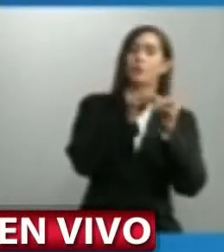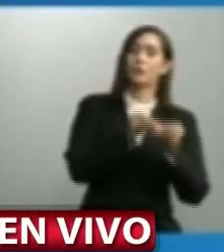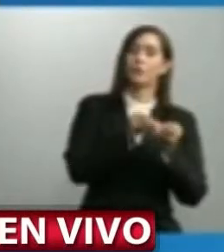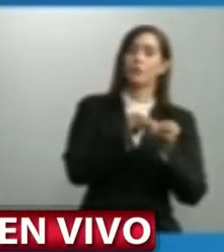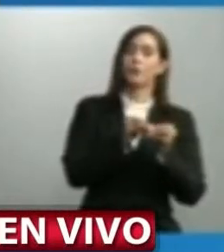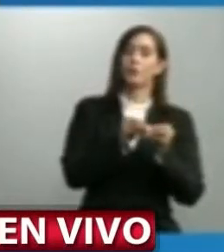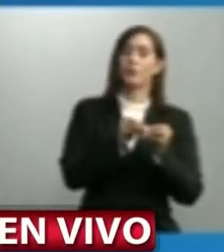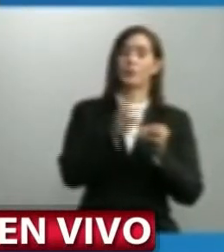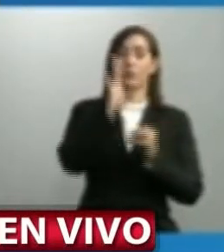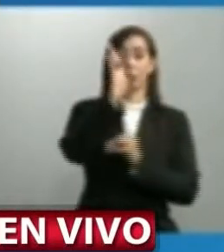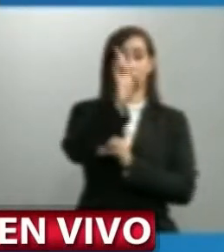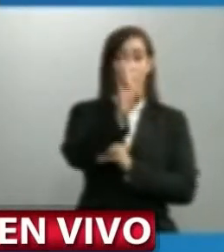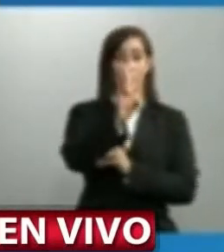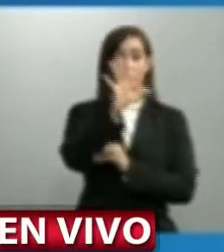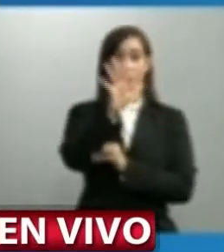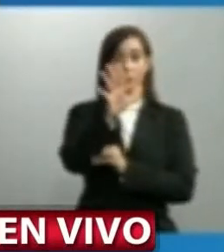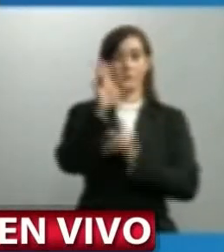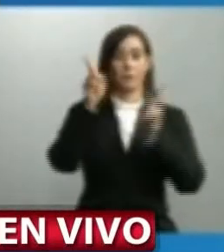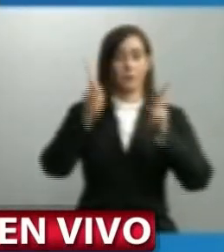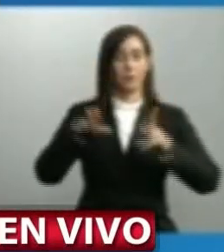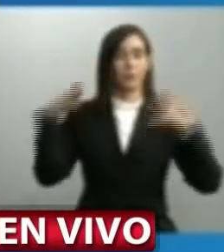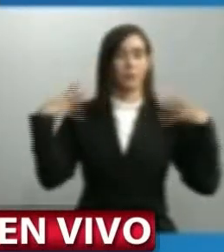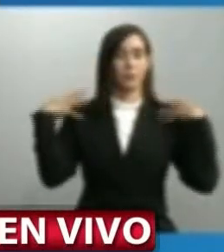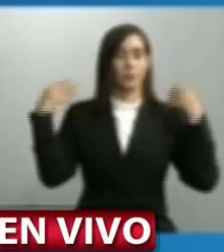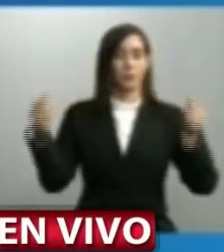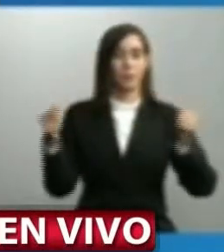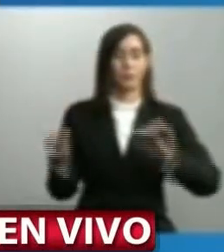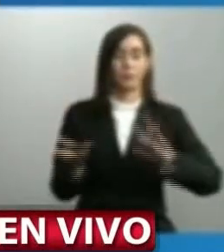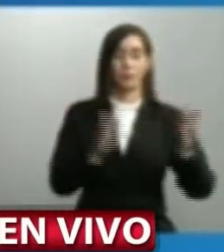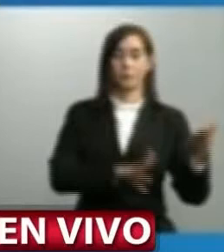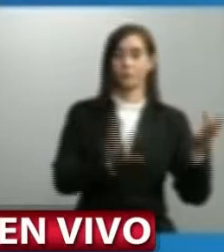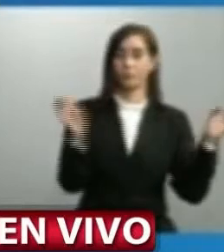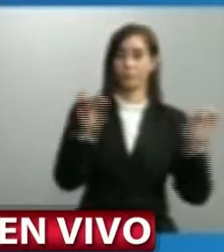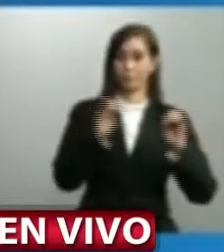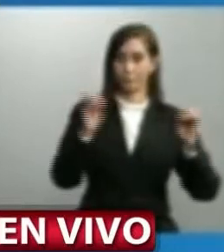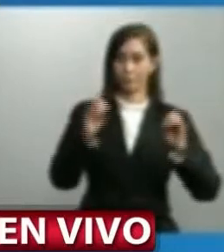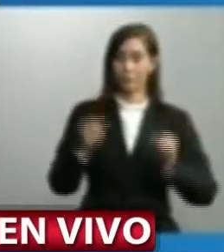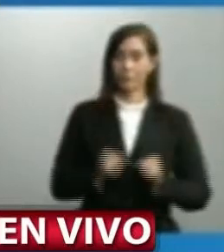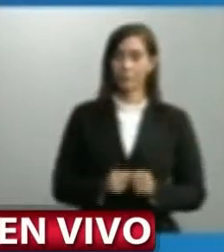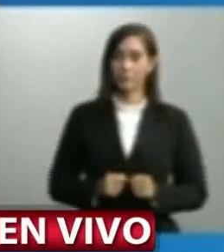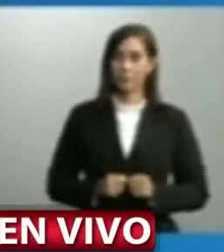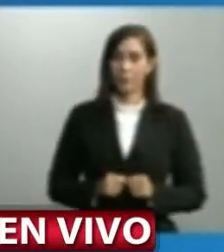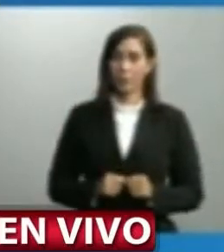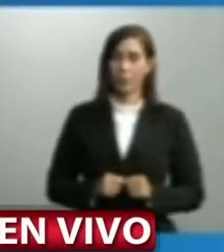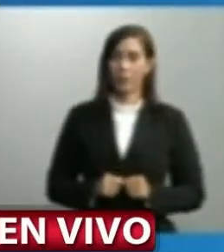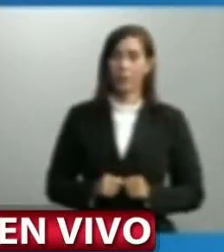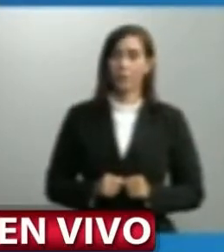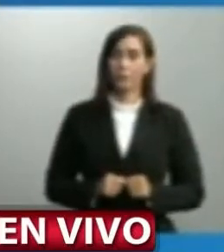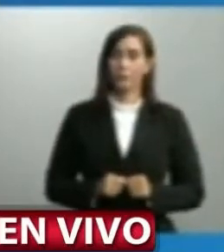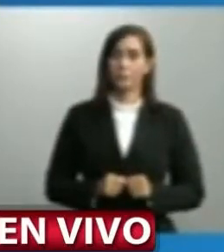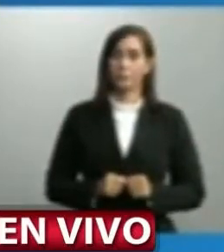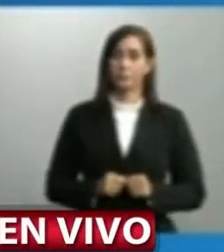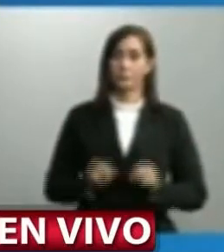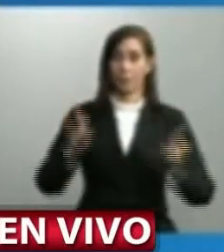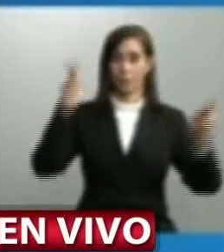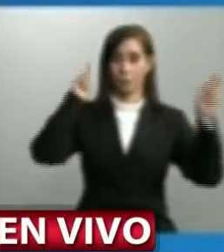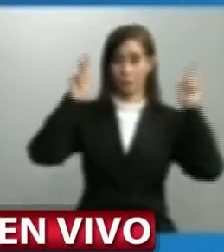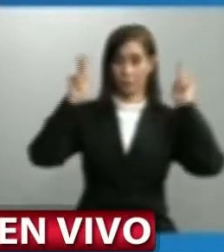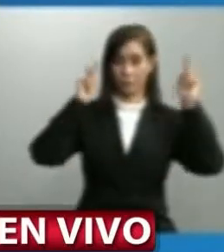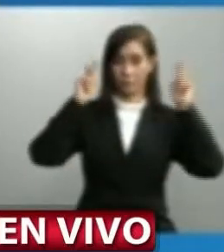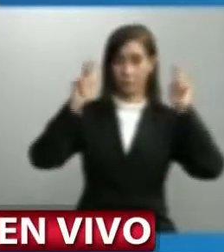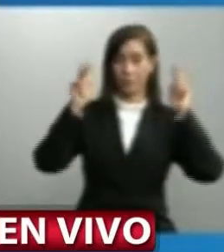acumulados, 75 recuperados, 0 fallecimientos. Puerto Plata,